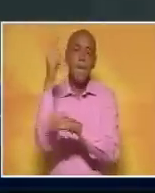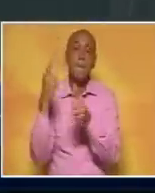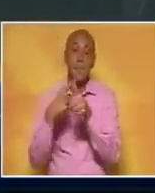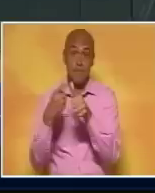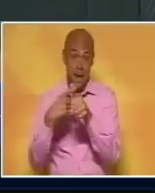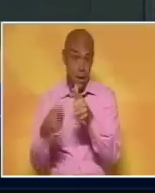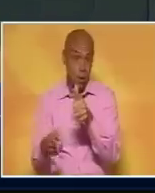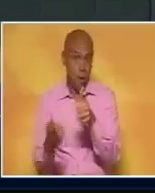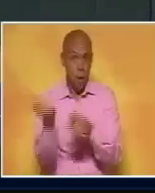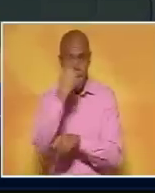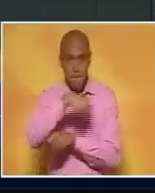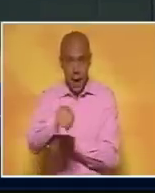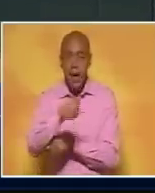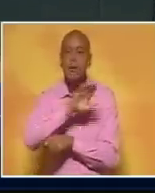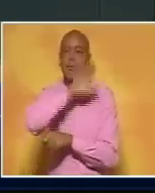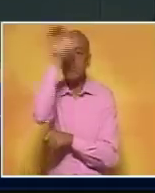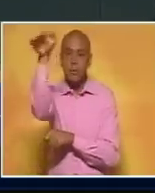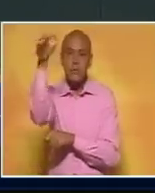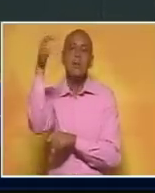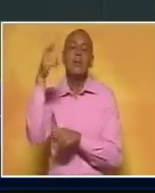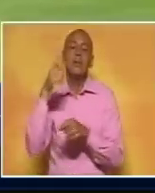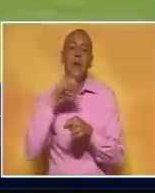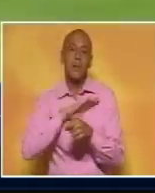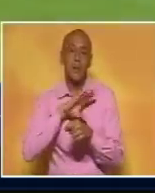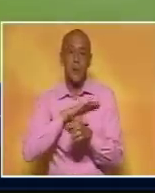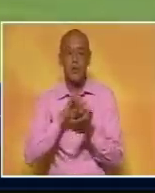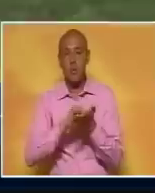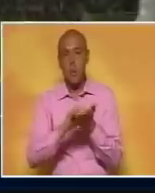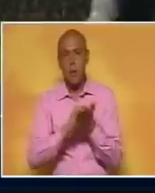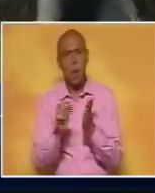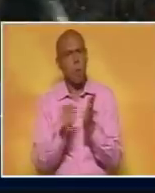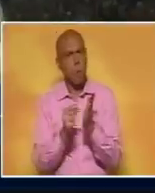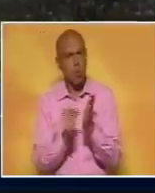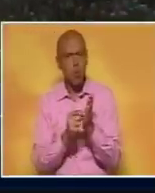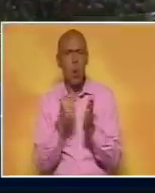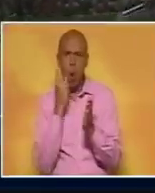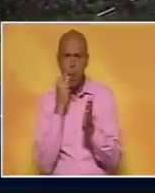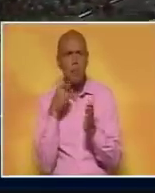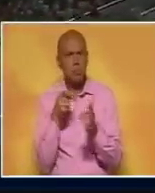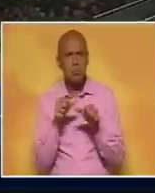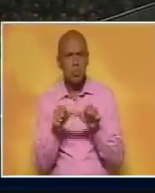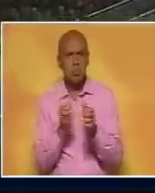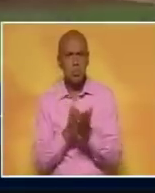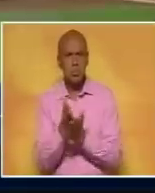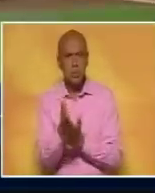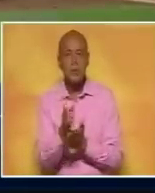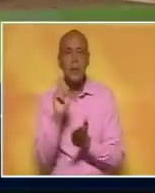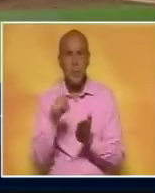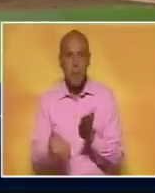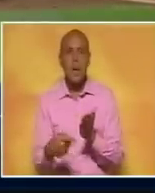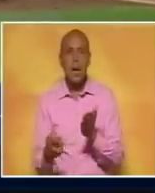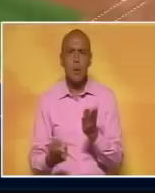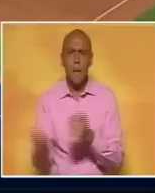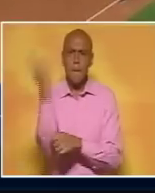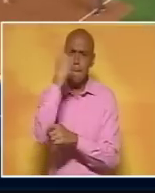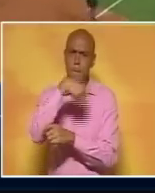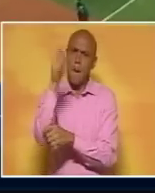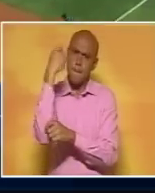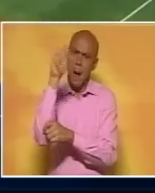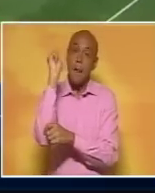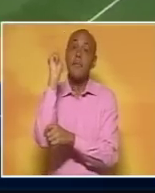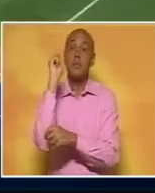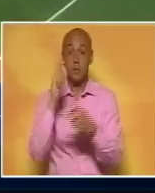para él y que abrió la pizarra para Nueva York. Sólido a la defensiva. Torres también conectó un doblete contra la pared en el